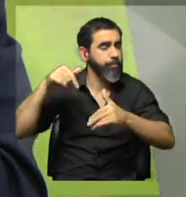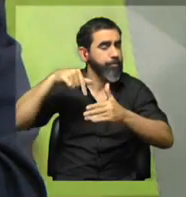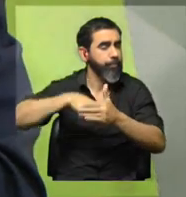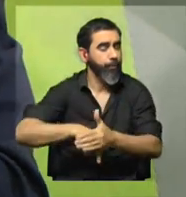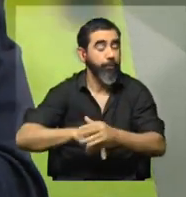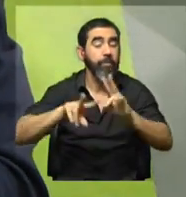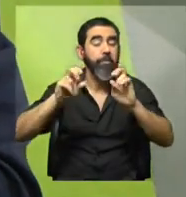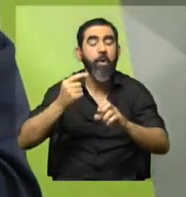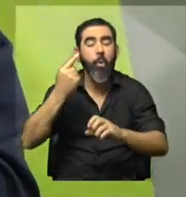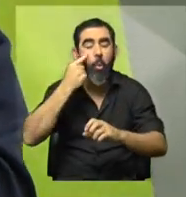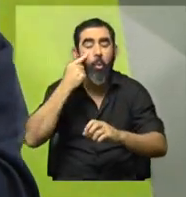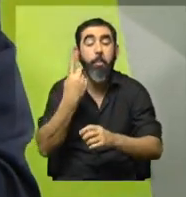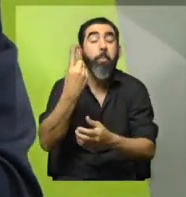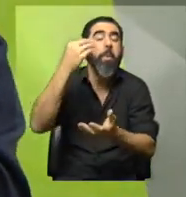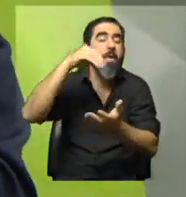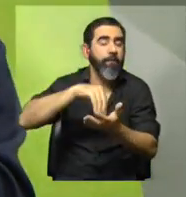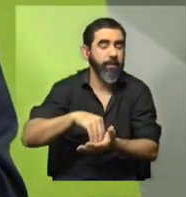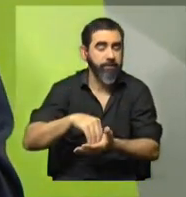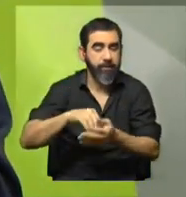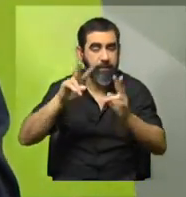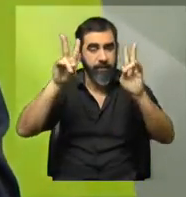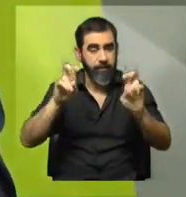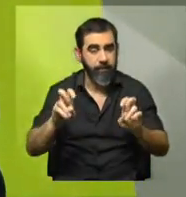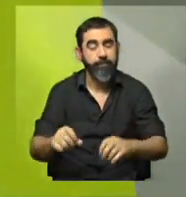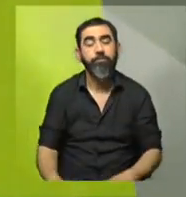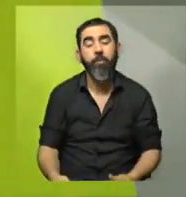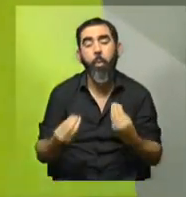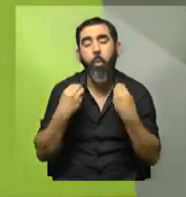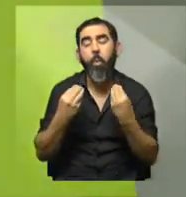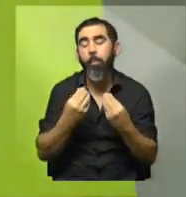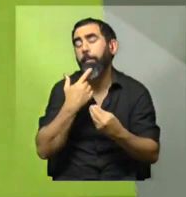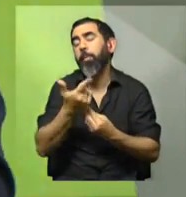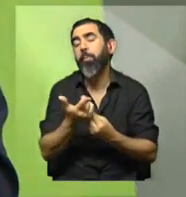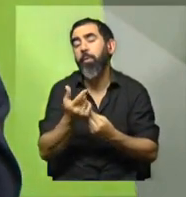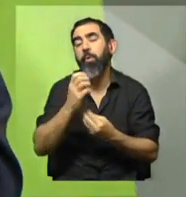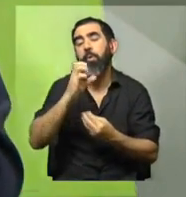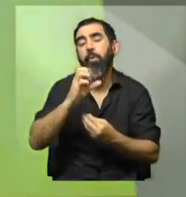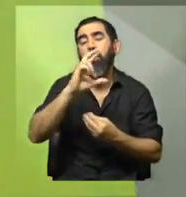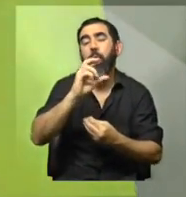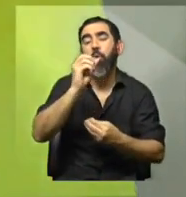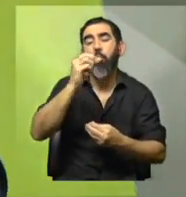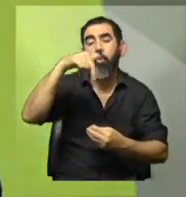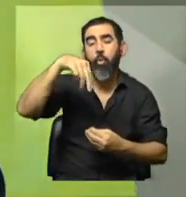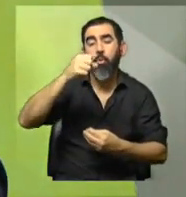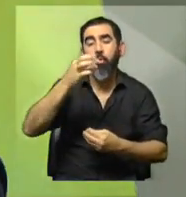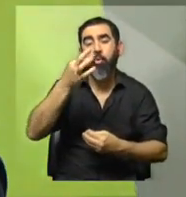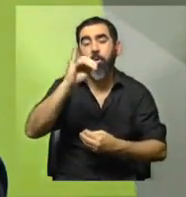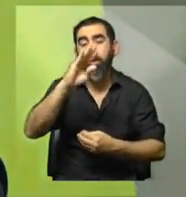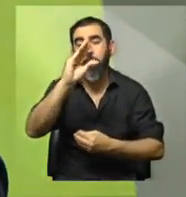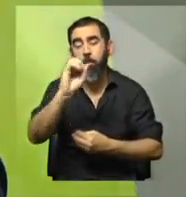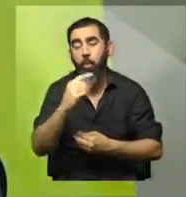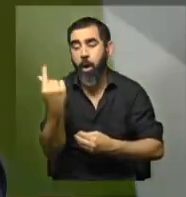están conociendo por primera vez este tema, ¿cómo se define, por ejemplo, un cronotipo, que es algo que es único de cada individuo,